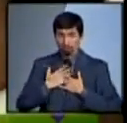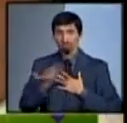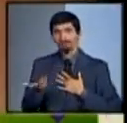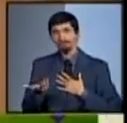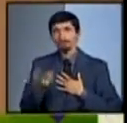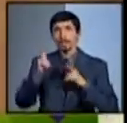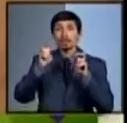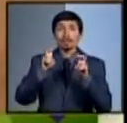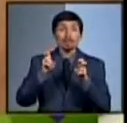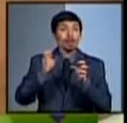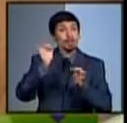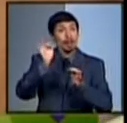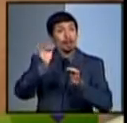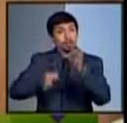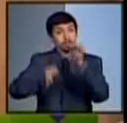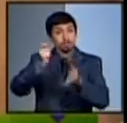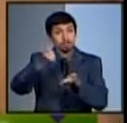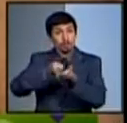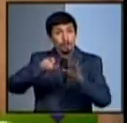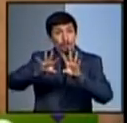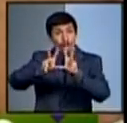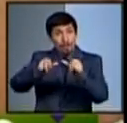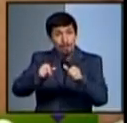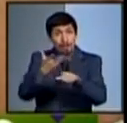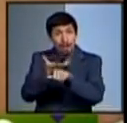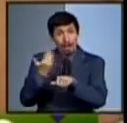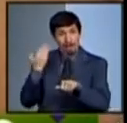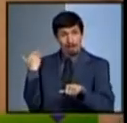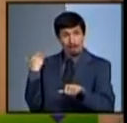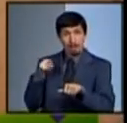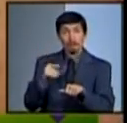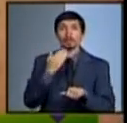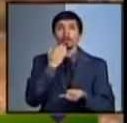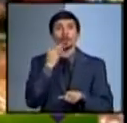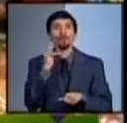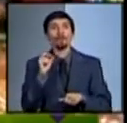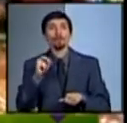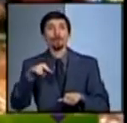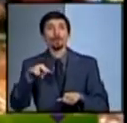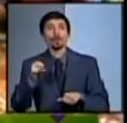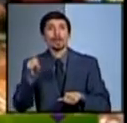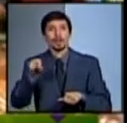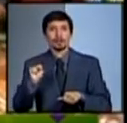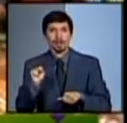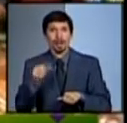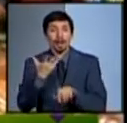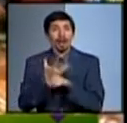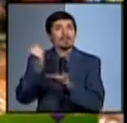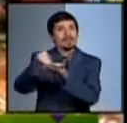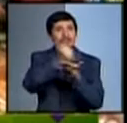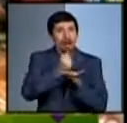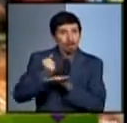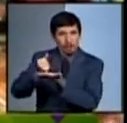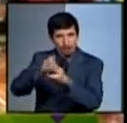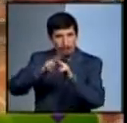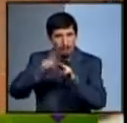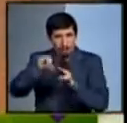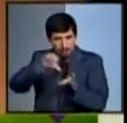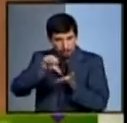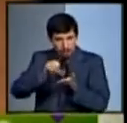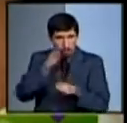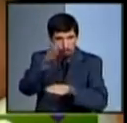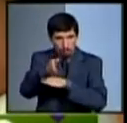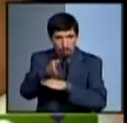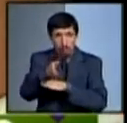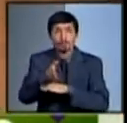por el Tribunal de Familia que queda a mis espaldas y también FONASA, por los trámites que vienen a hacer al centro